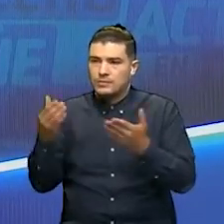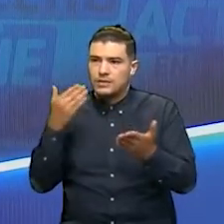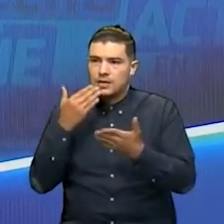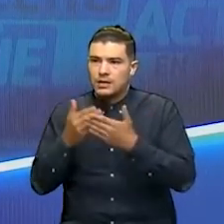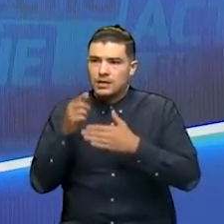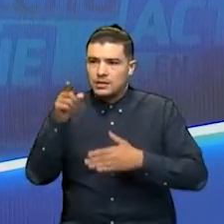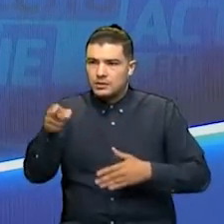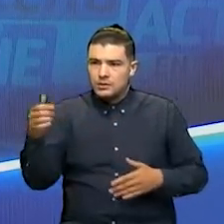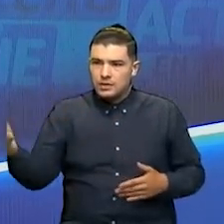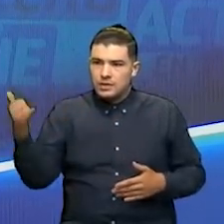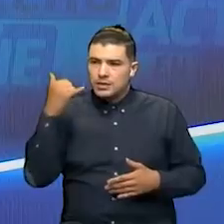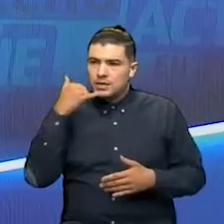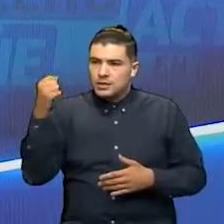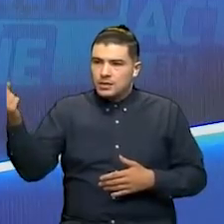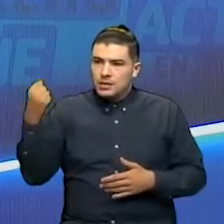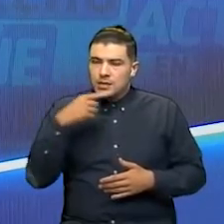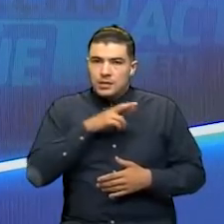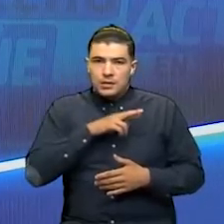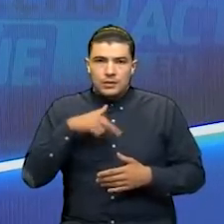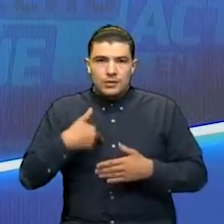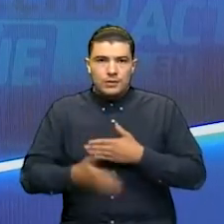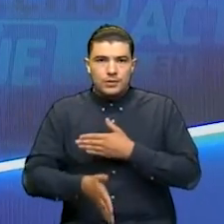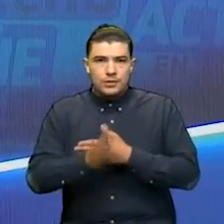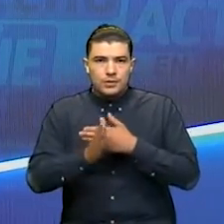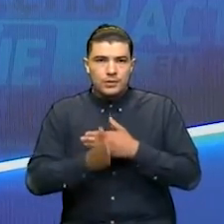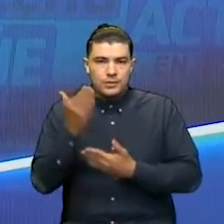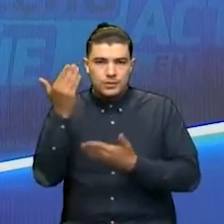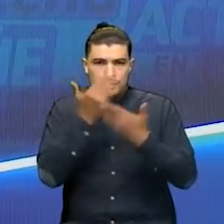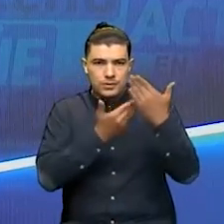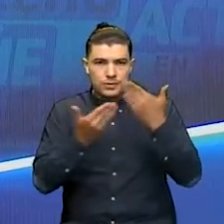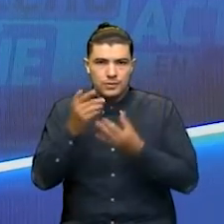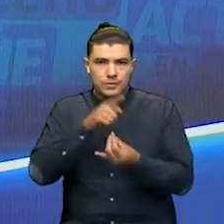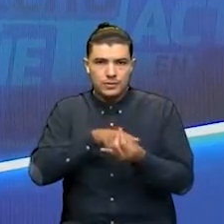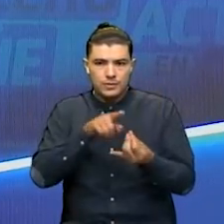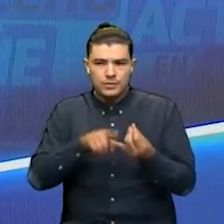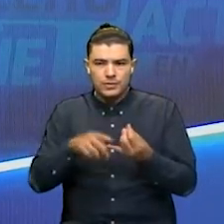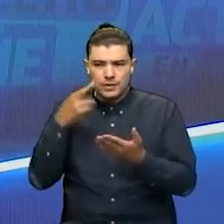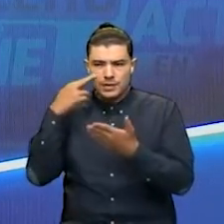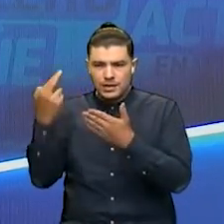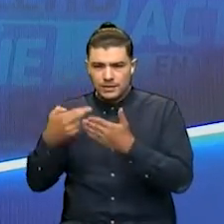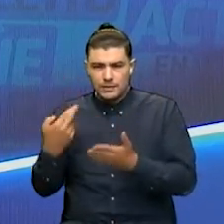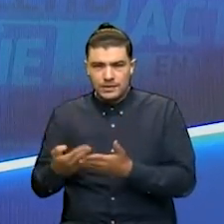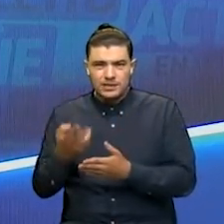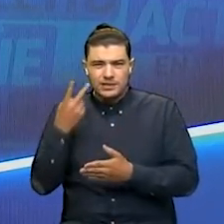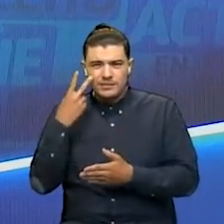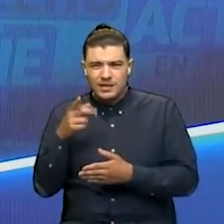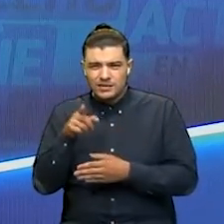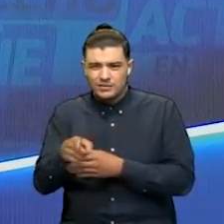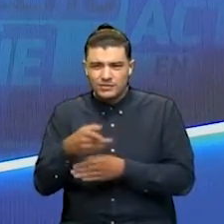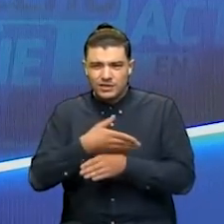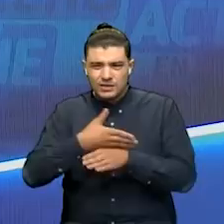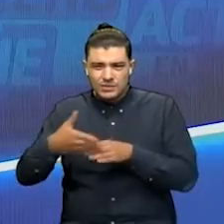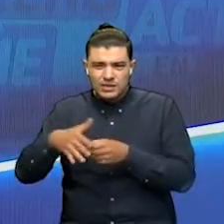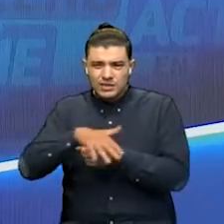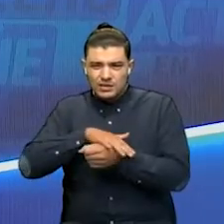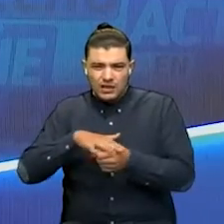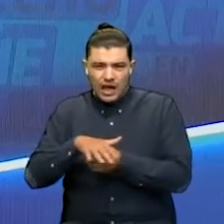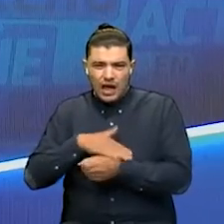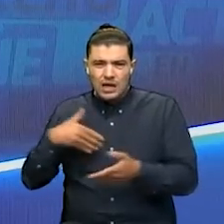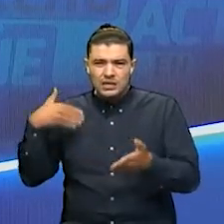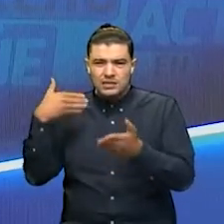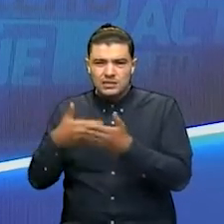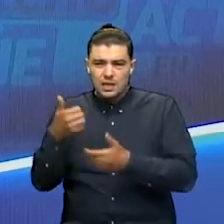su llamada y vamos a continuar analizando el caso y revisemos la televidente después de todas estas situaciones, finalmente